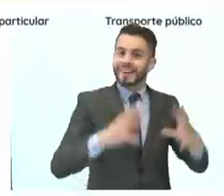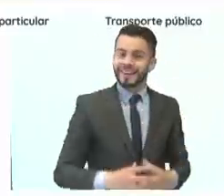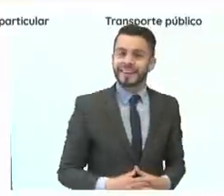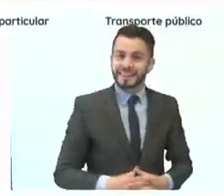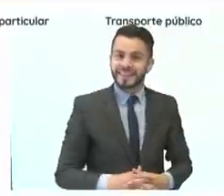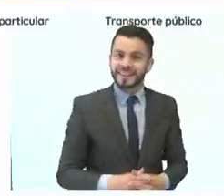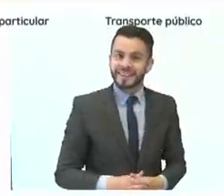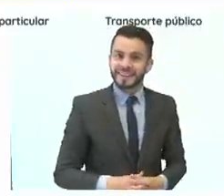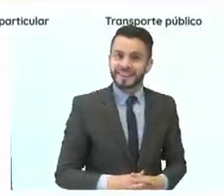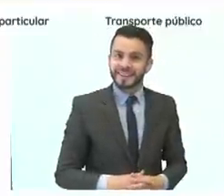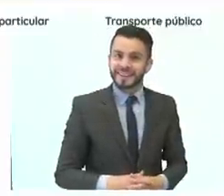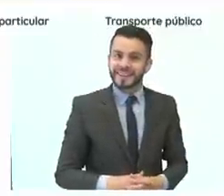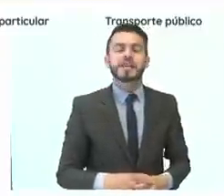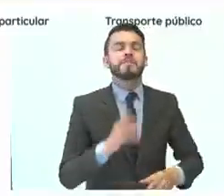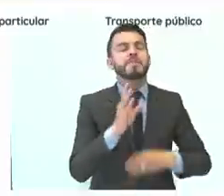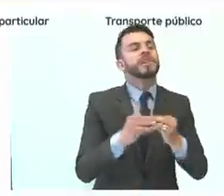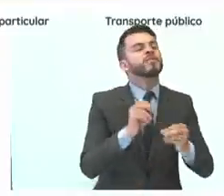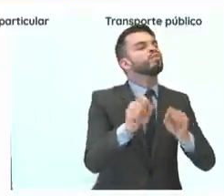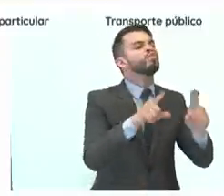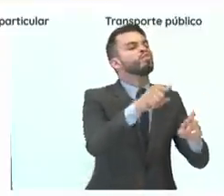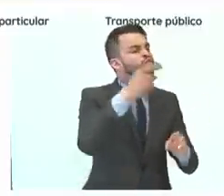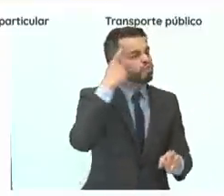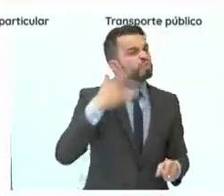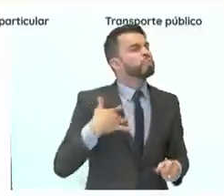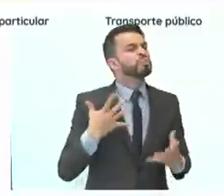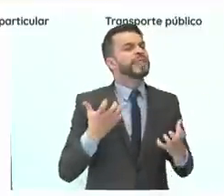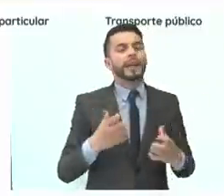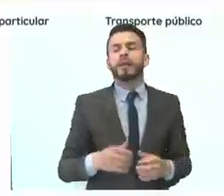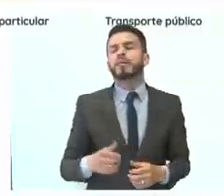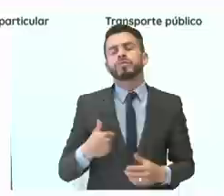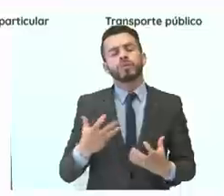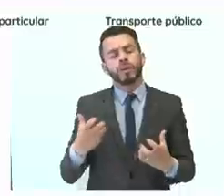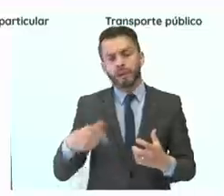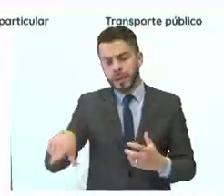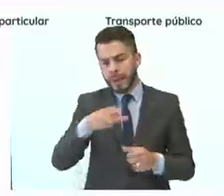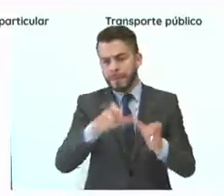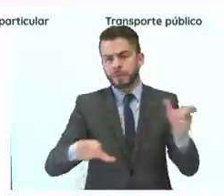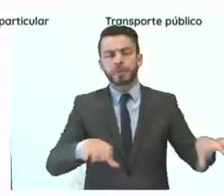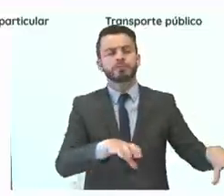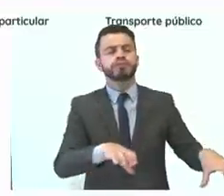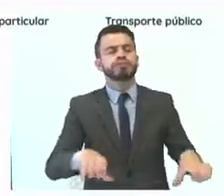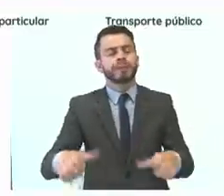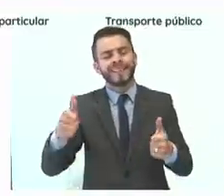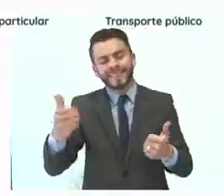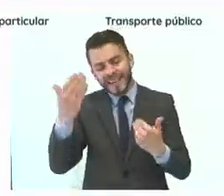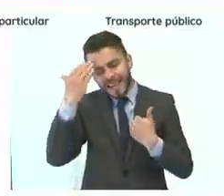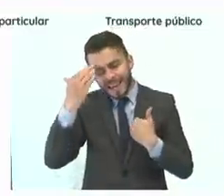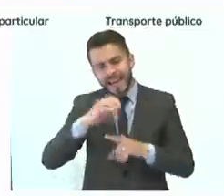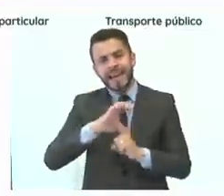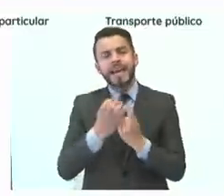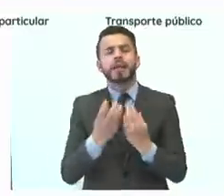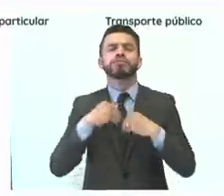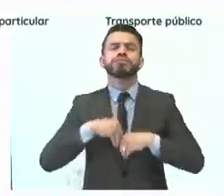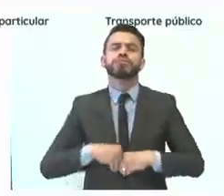cultura ciudadana y la seguridad permiten que uno pueda estar como queremos. O sea, no solamente hay infraestructura adecuada para estar, sino que